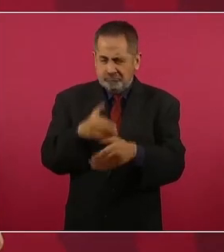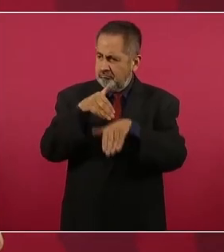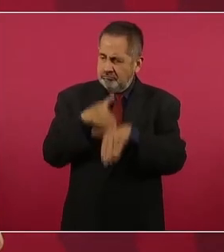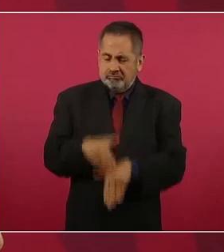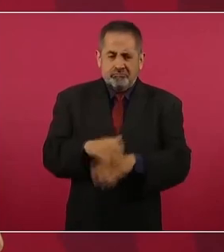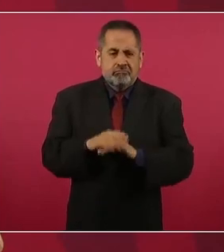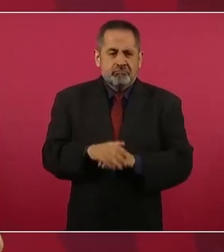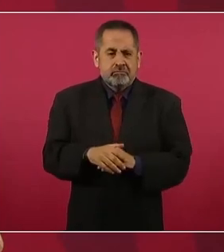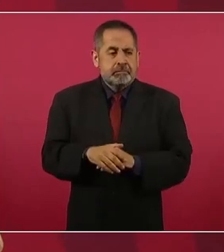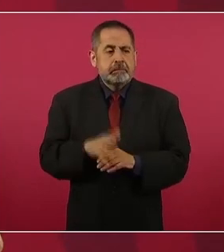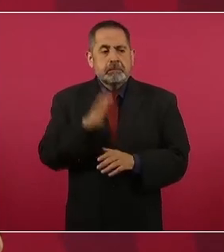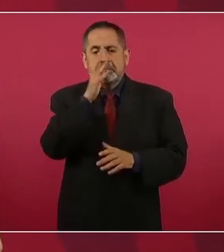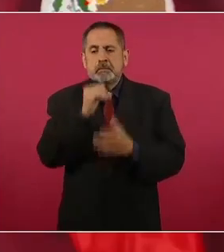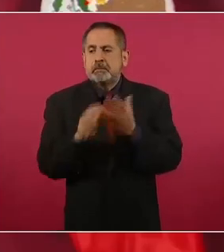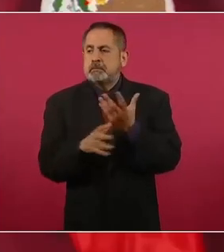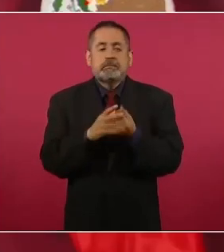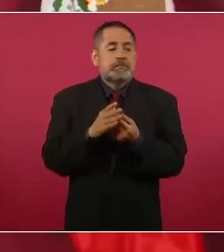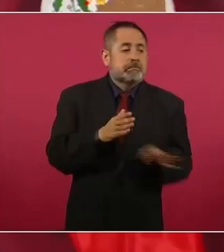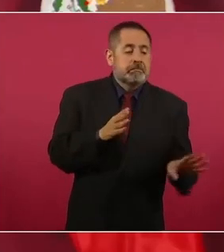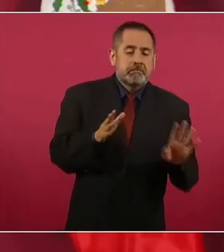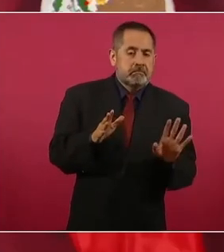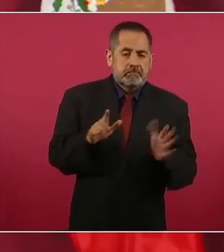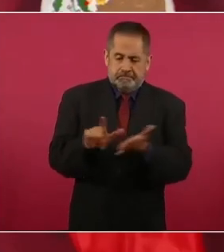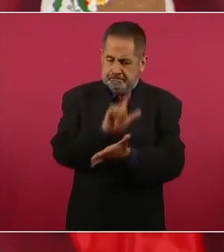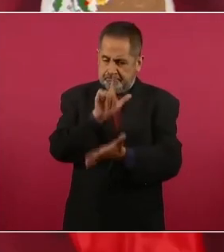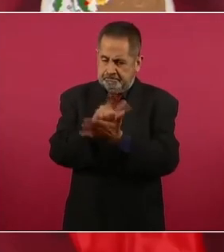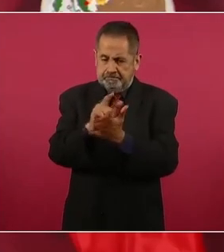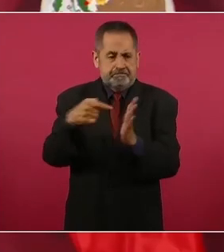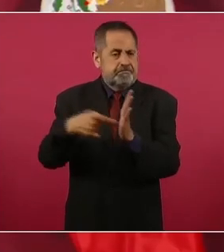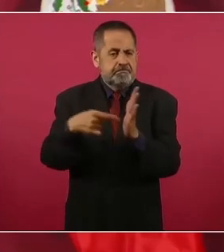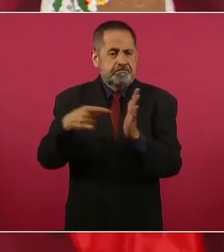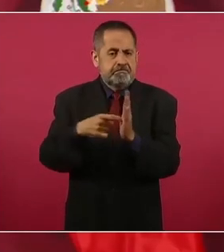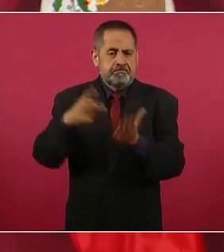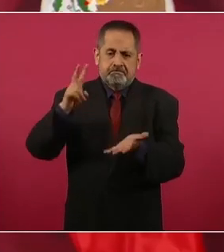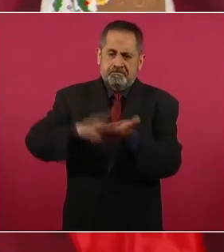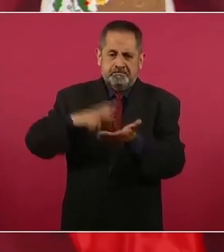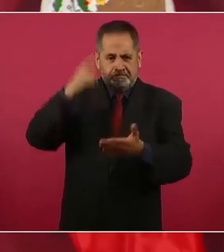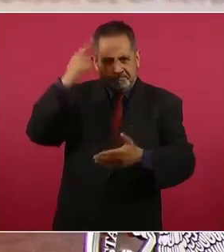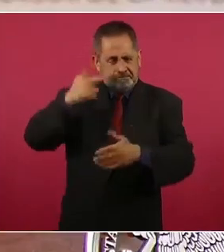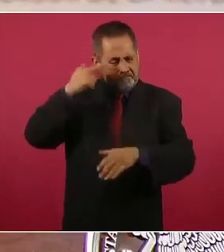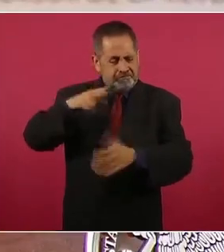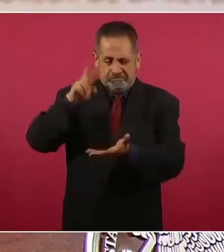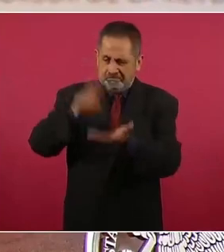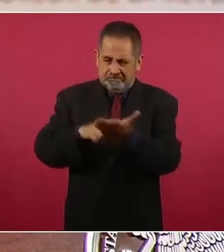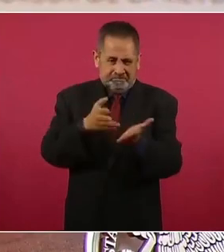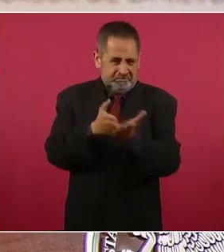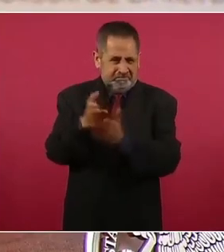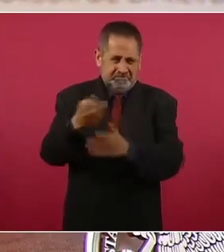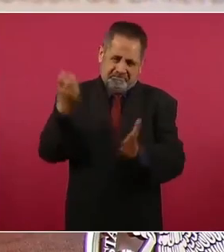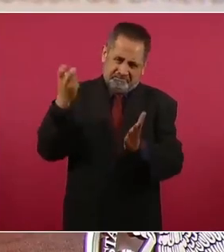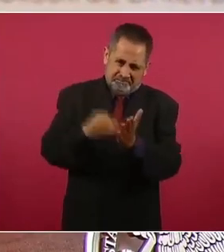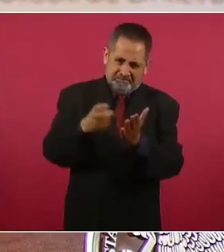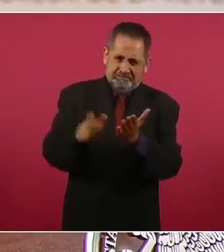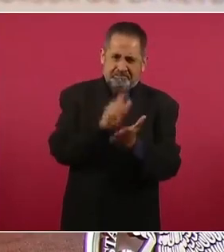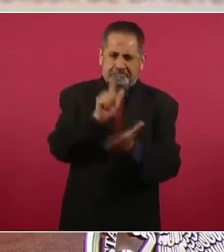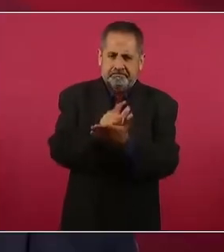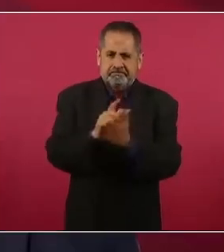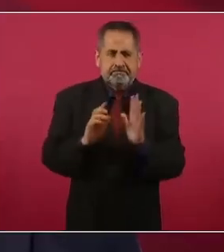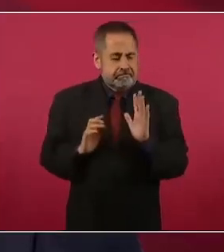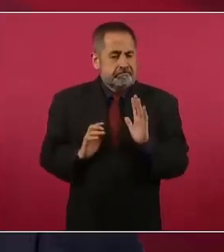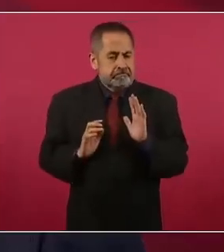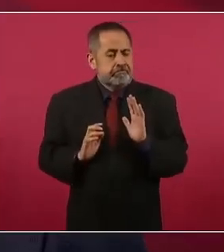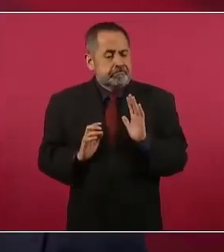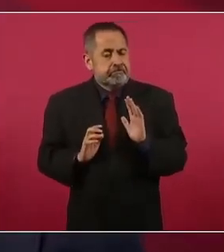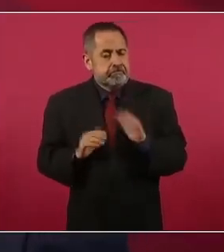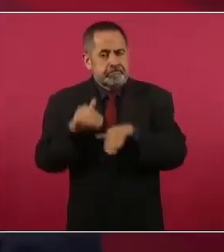que al margen de la ley nada y por encima de la ley nadie. Estado de Derecho. Y las